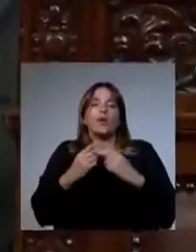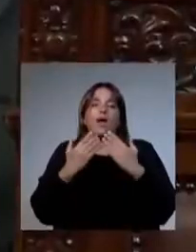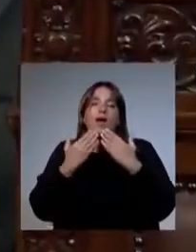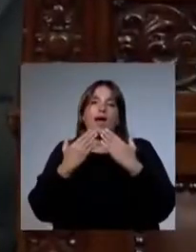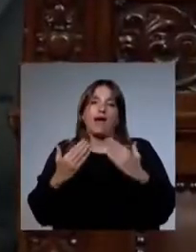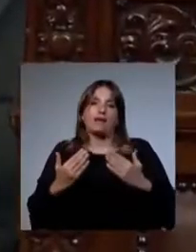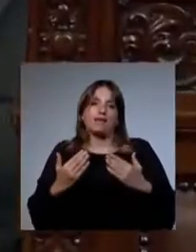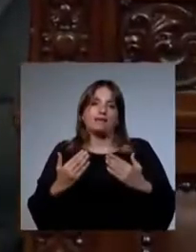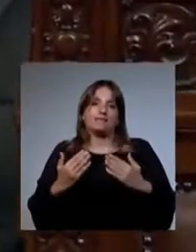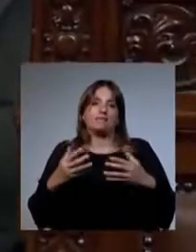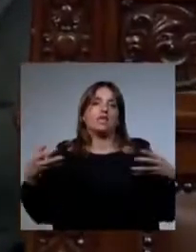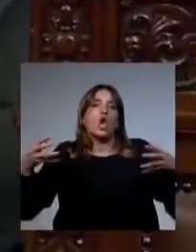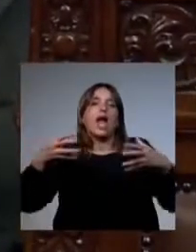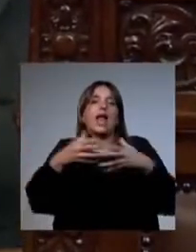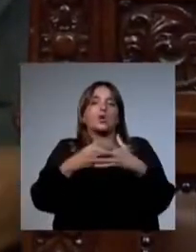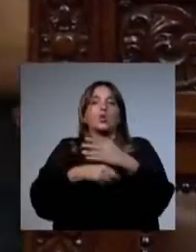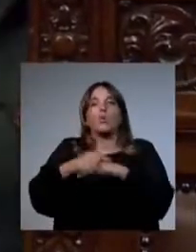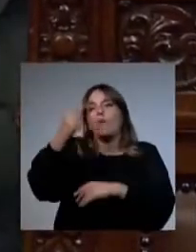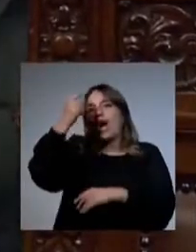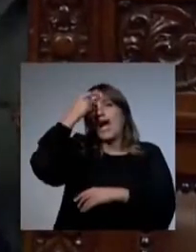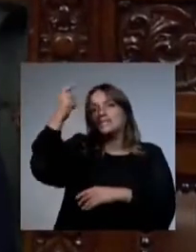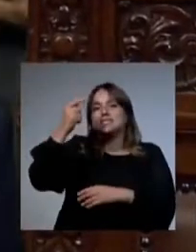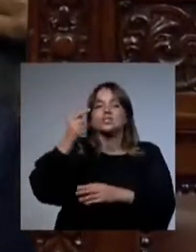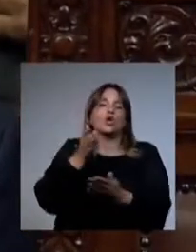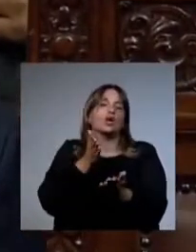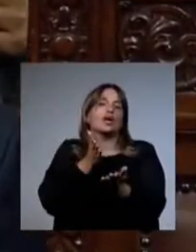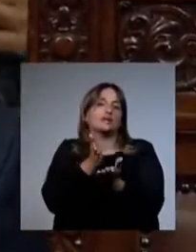agradecimiento al Grupo de Asesor Científico Honorario.